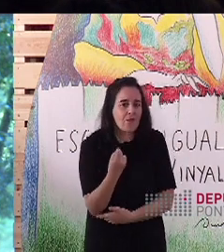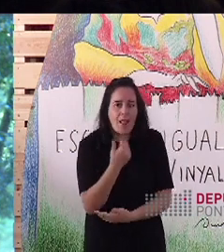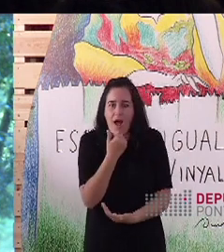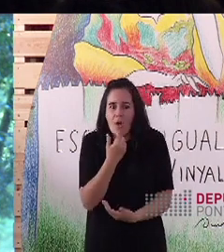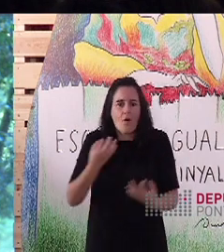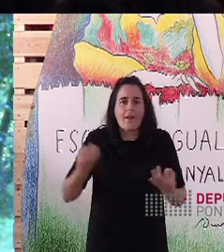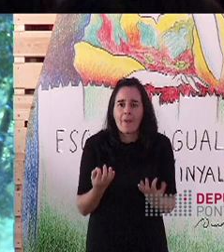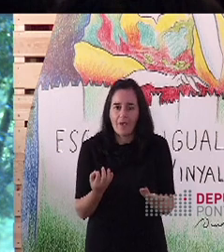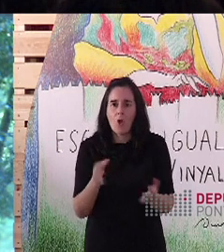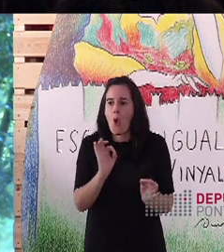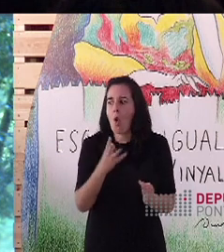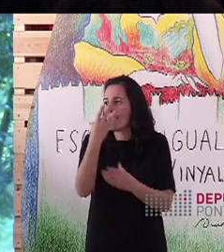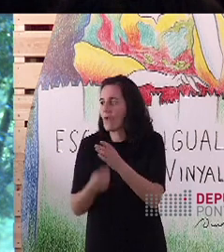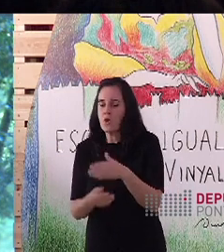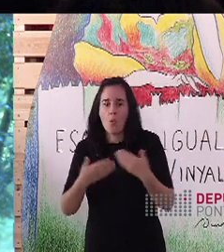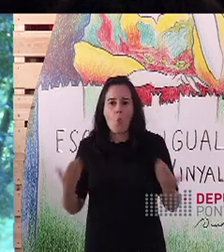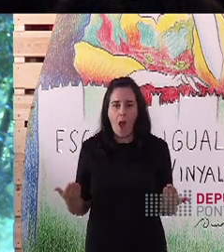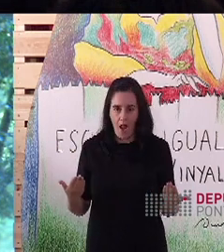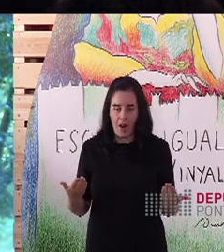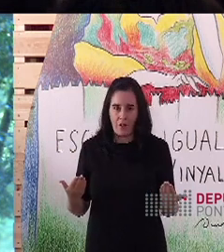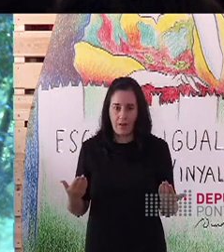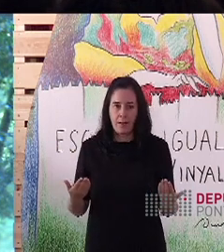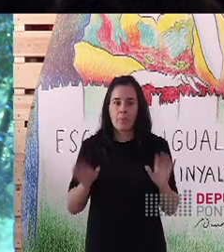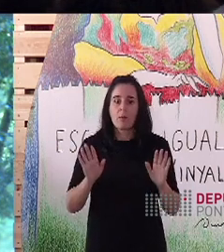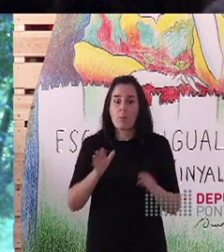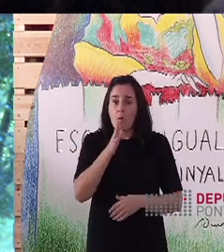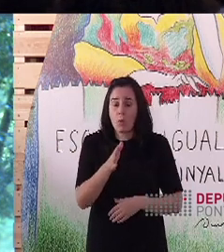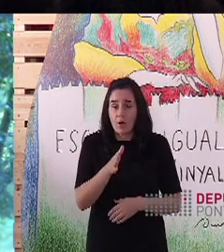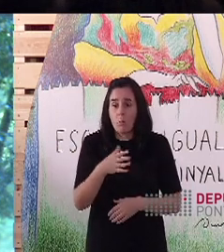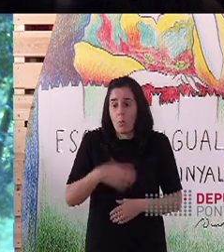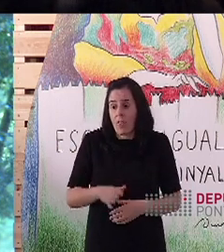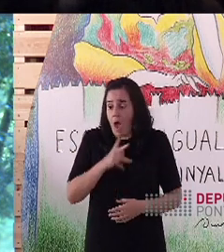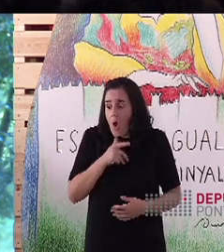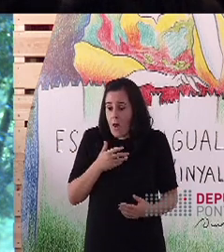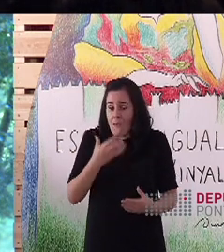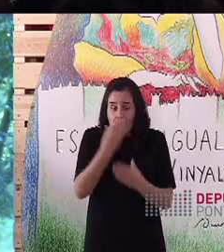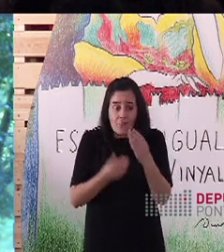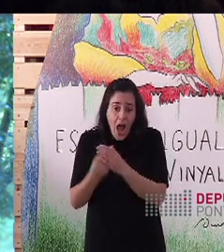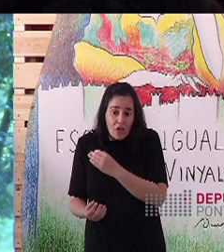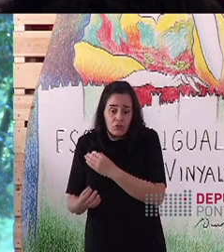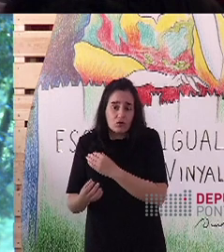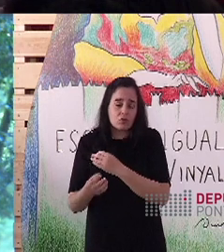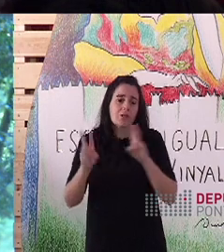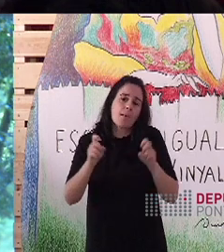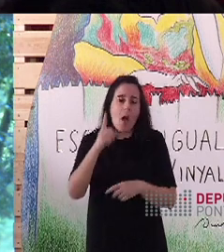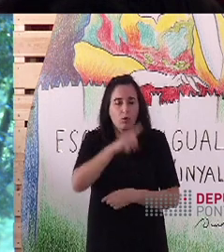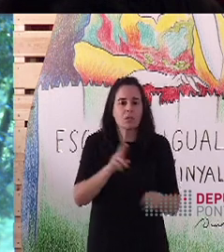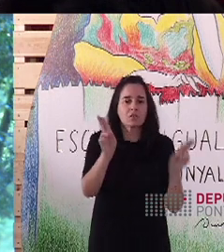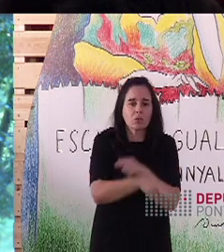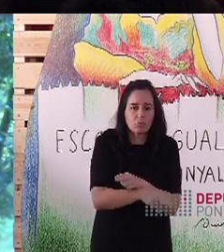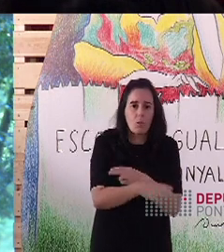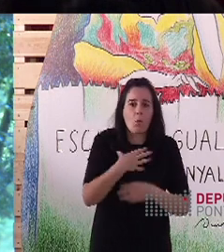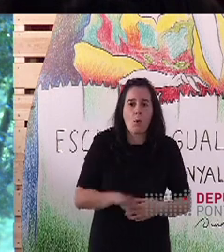están cometendo, se cometeron, pero se podrían estar cometendo precisamente no discurso abolicionista para que non